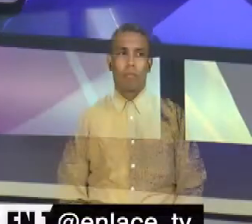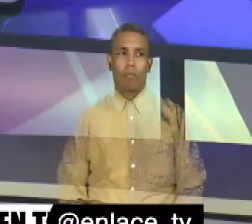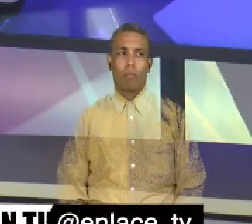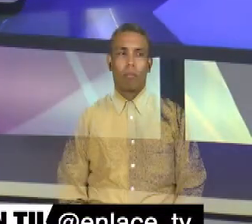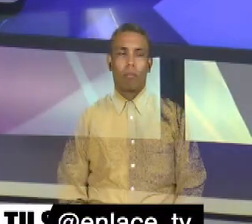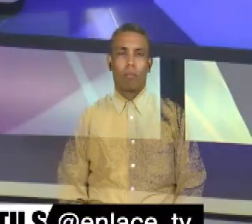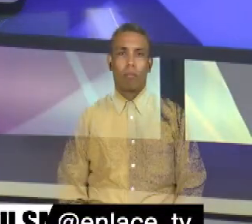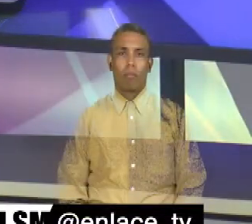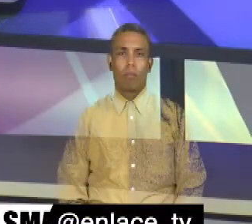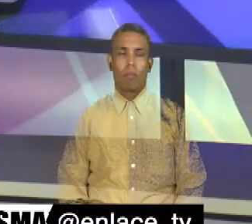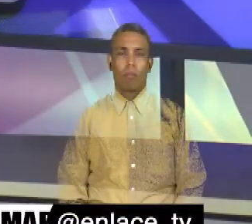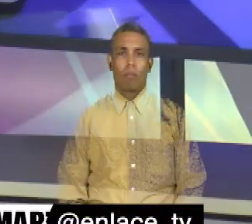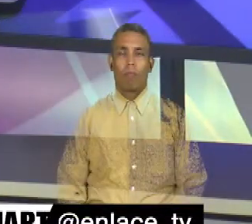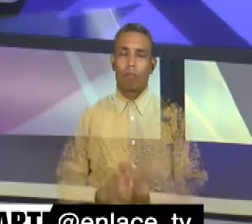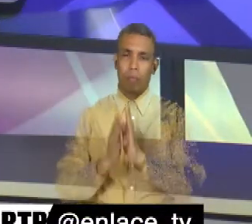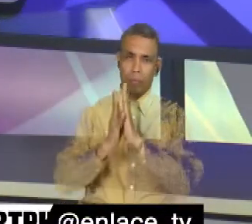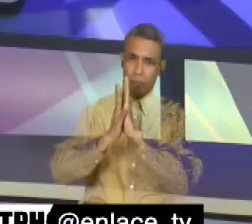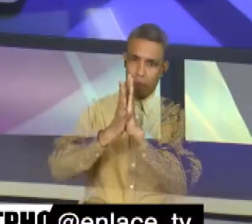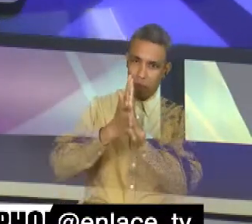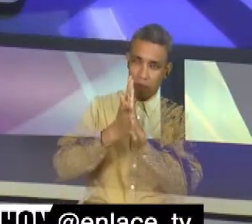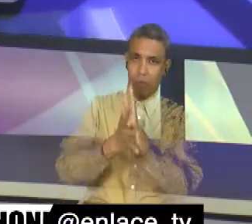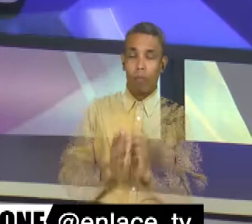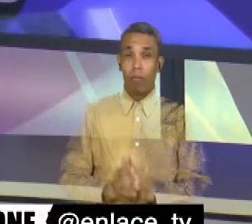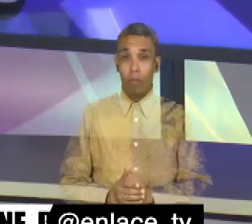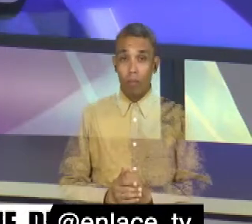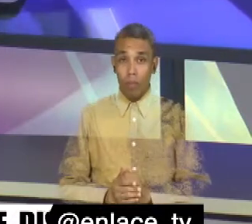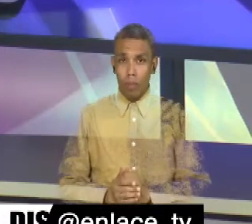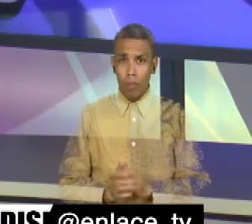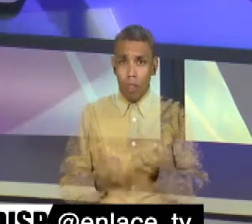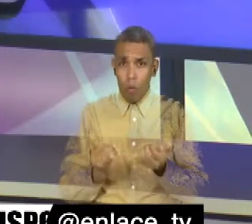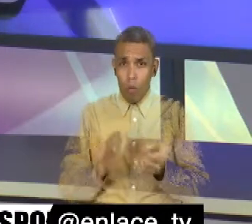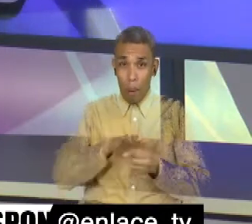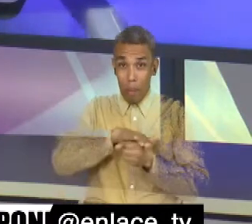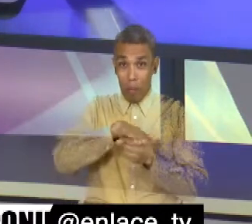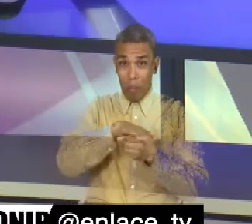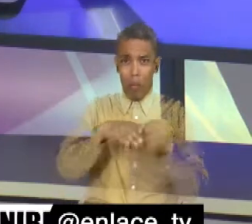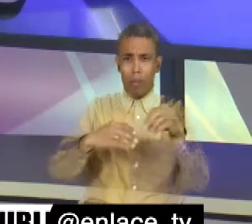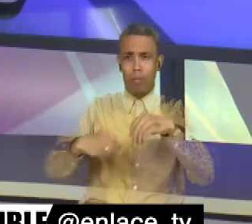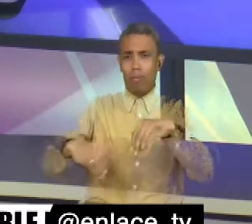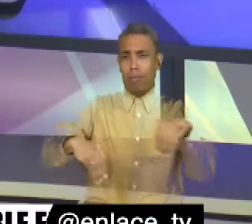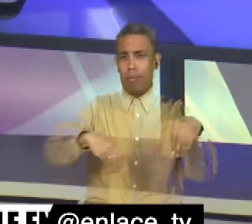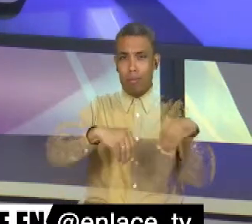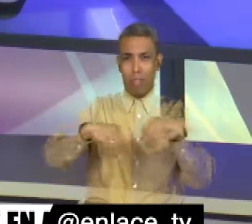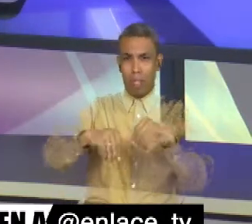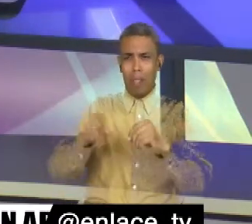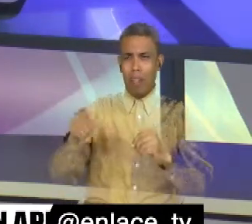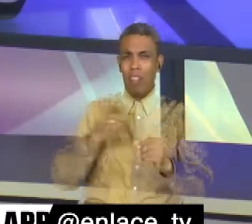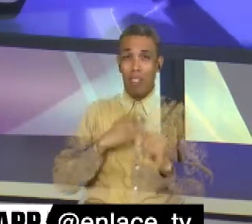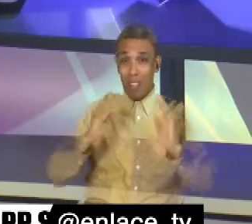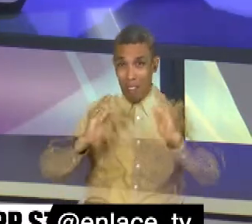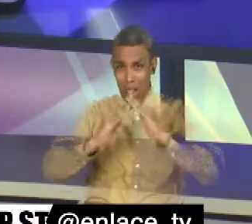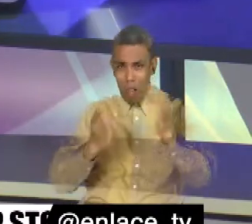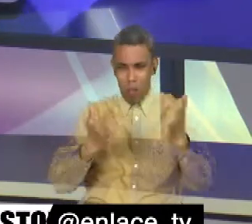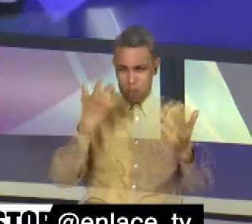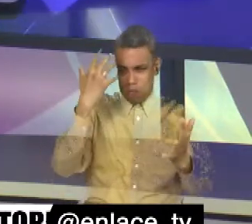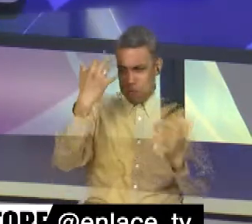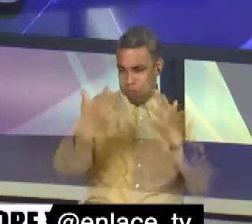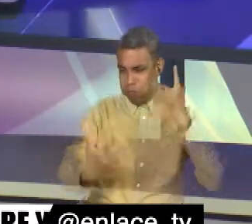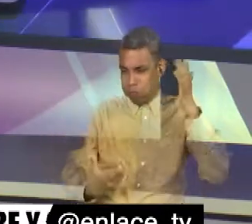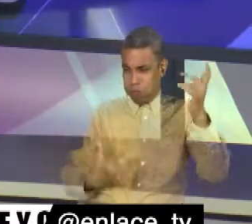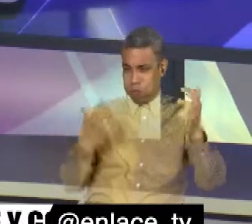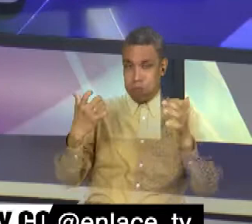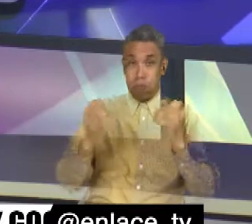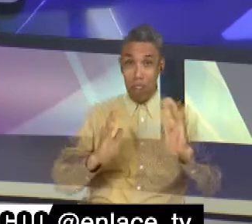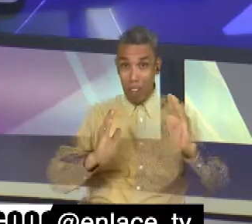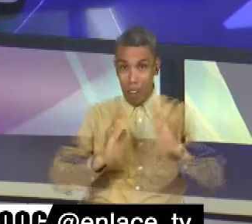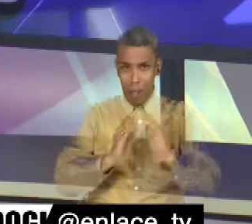Bienvenidos a la información de Enlace Noticias. Momentos de angustia se vivieron en el barrio Arenal cuando un voraz incendio acabó con 3 viviendas de ese